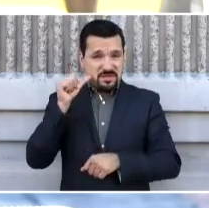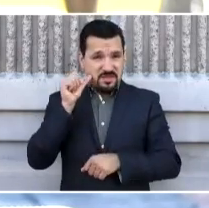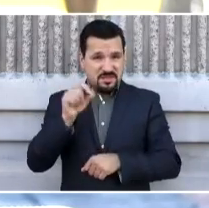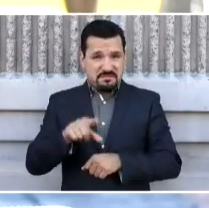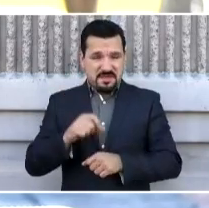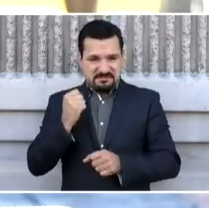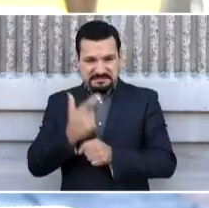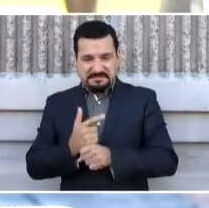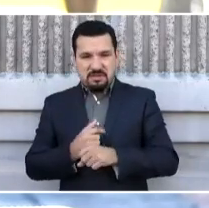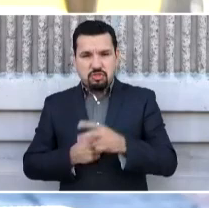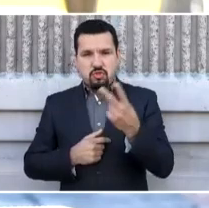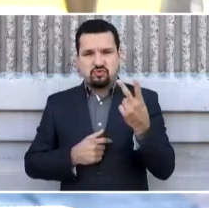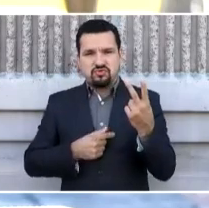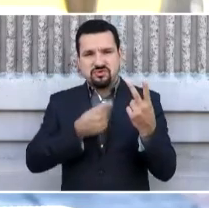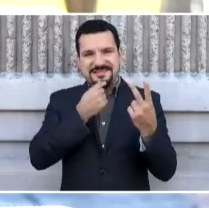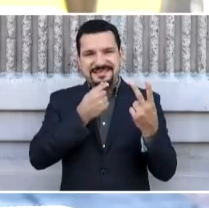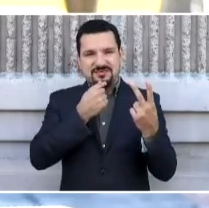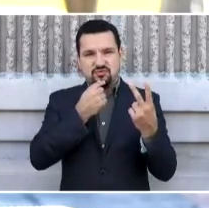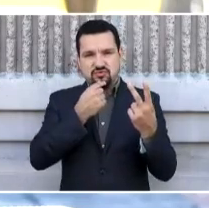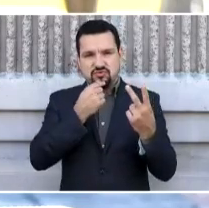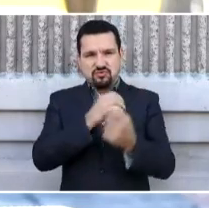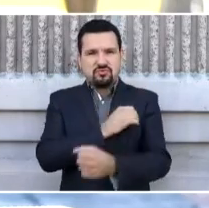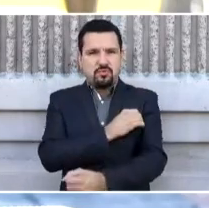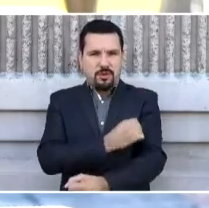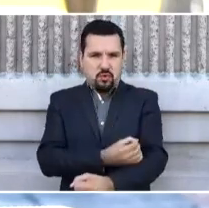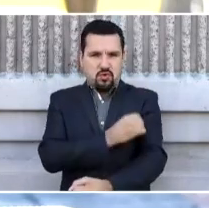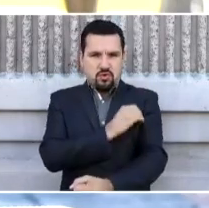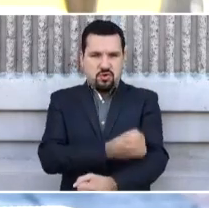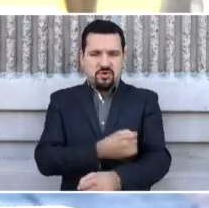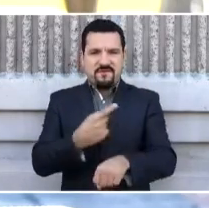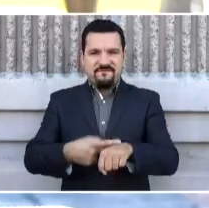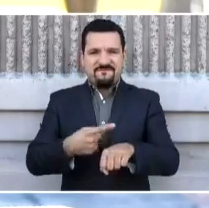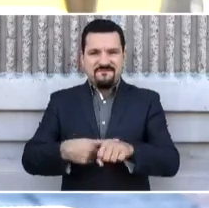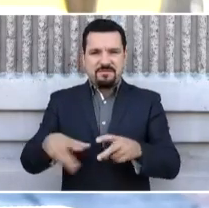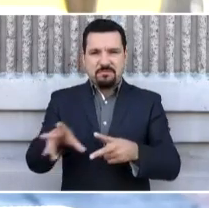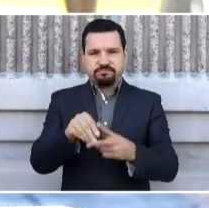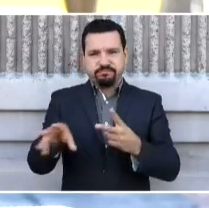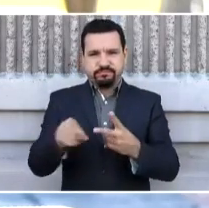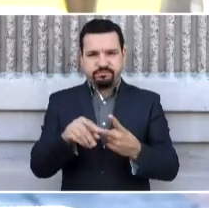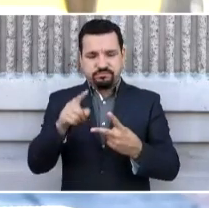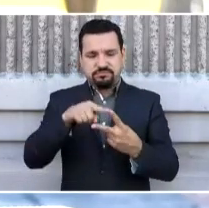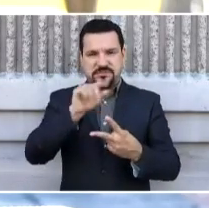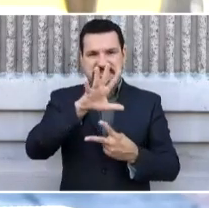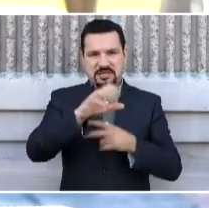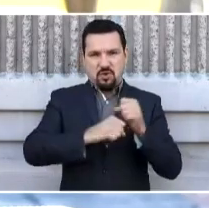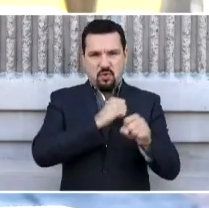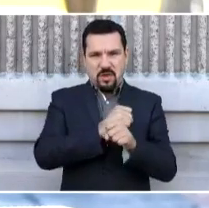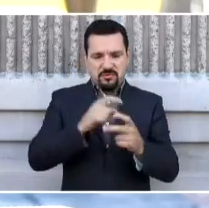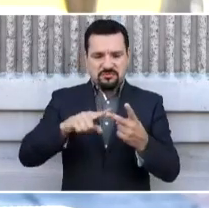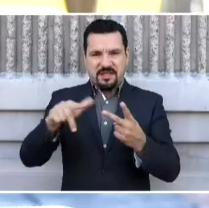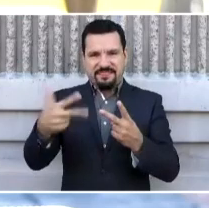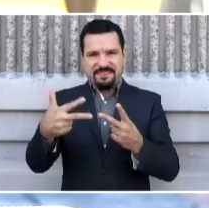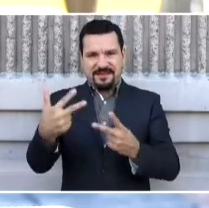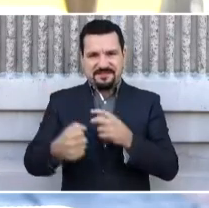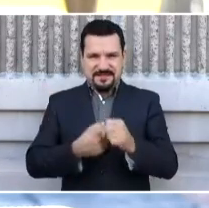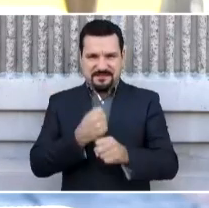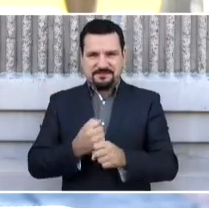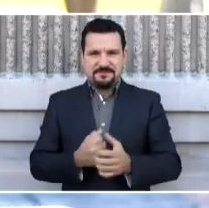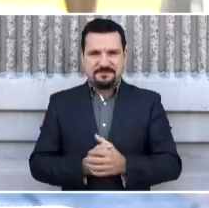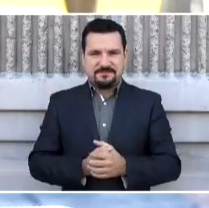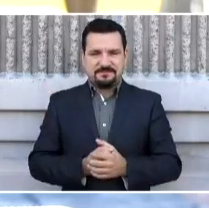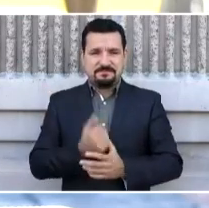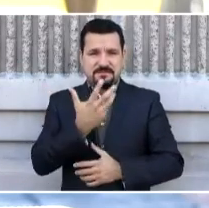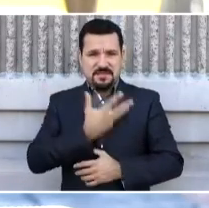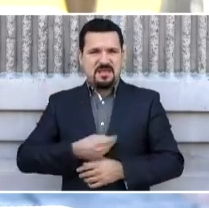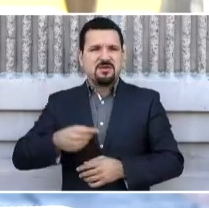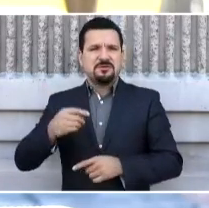se confirmaron 2 en el municipio de Cajeme, en 2 niños de 5 y 13 años que son